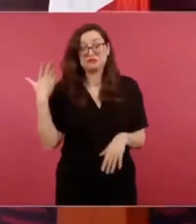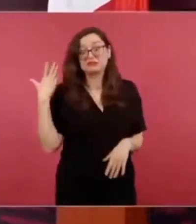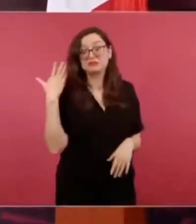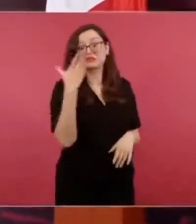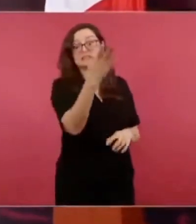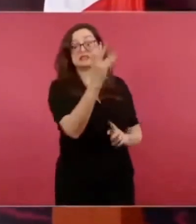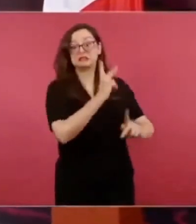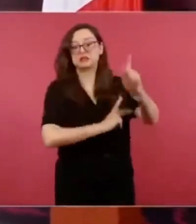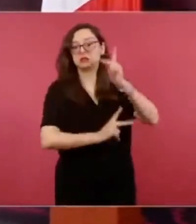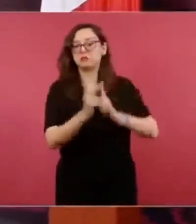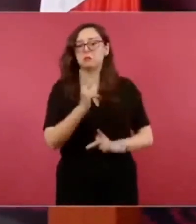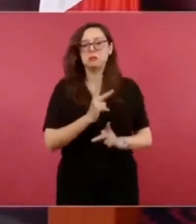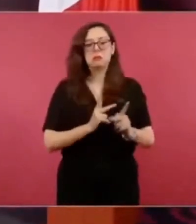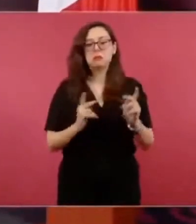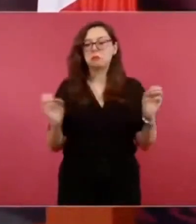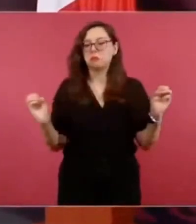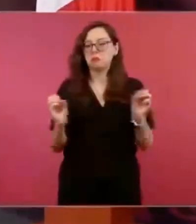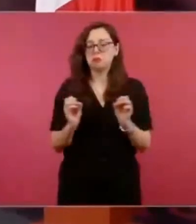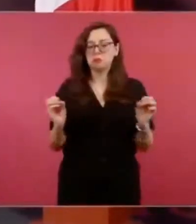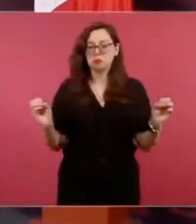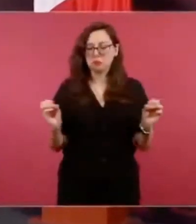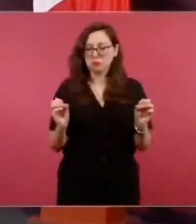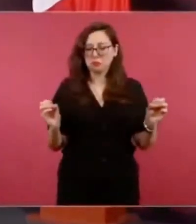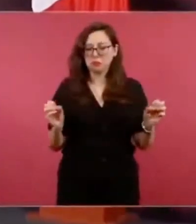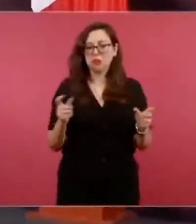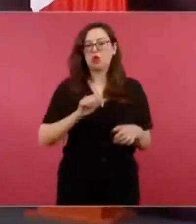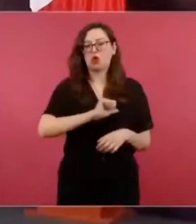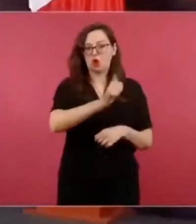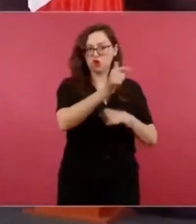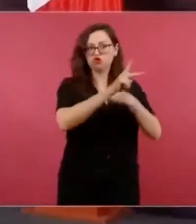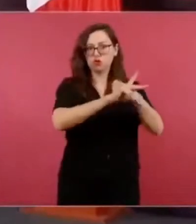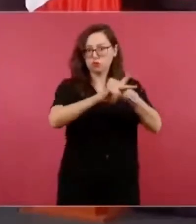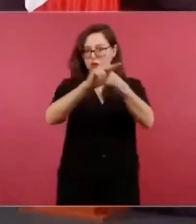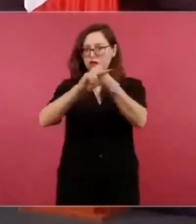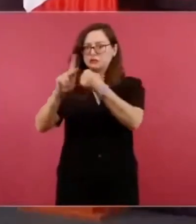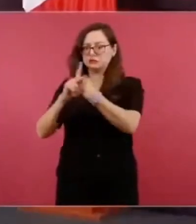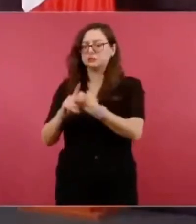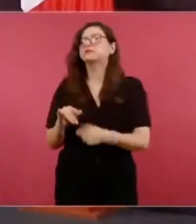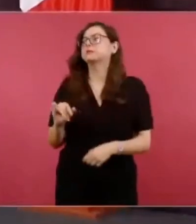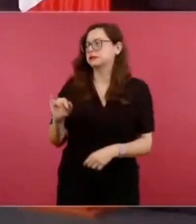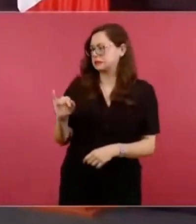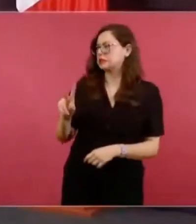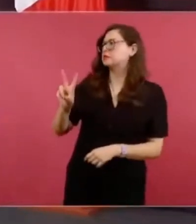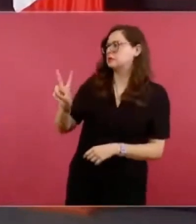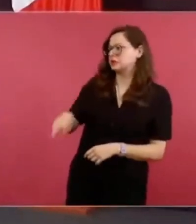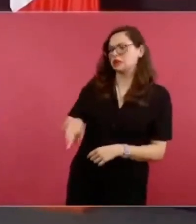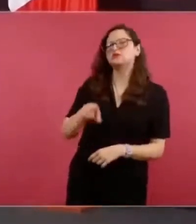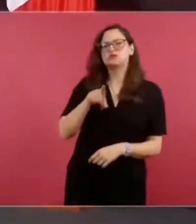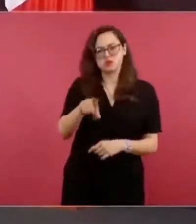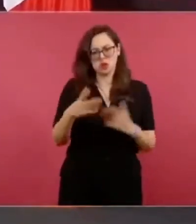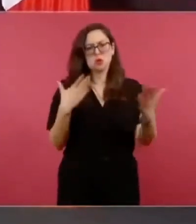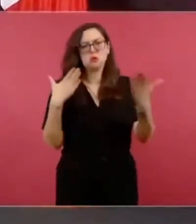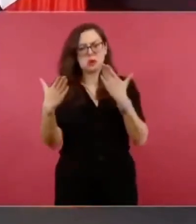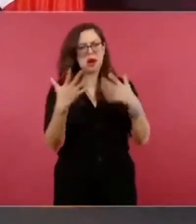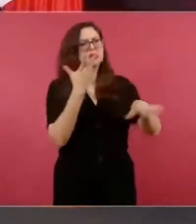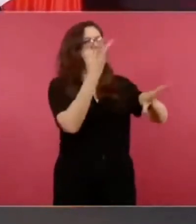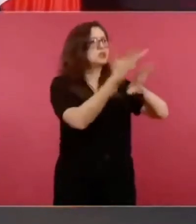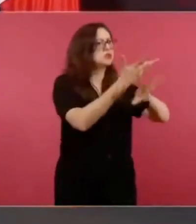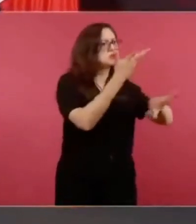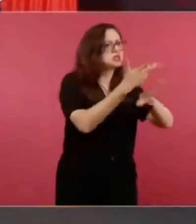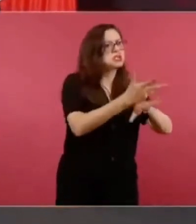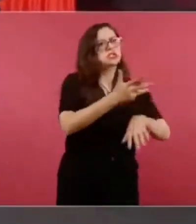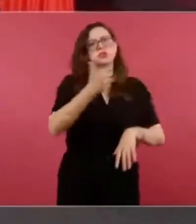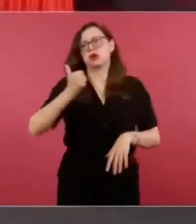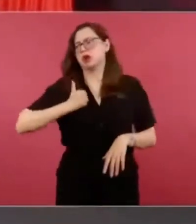solicitó durante la pandemia. Revisen. No, sí es verdad. Compárennos con Estados Unidos, con Canadá, con España,